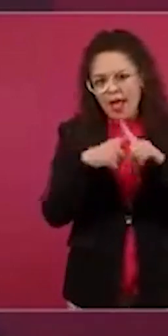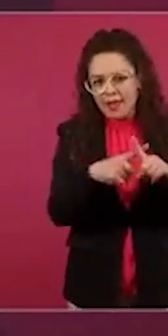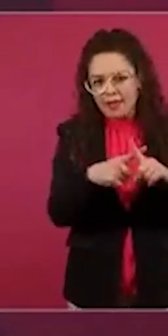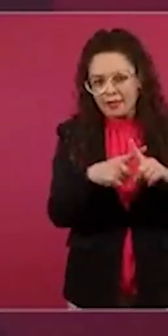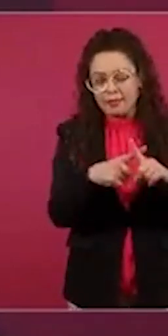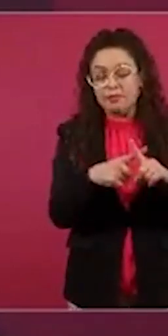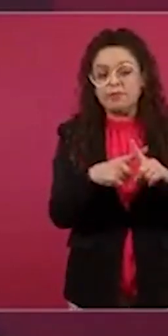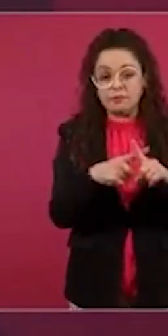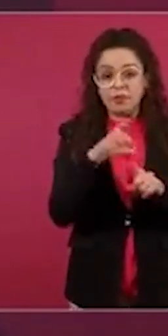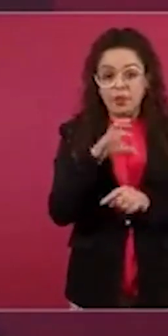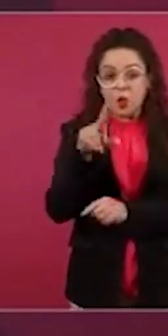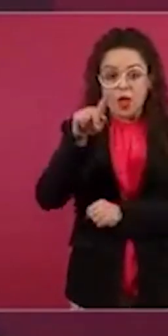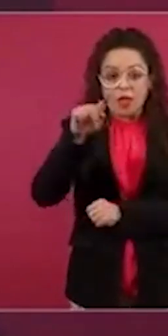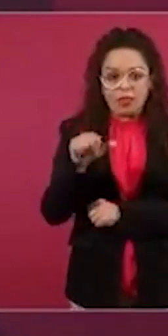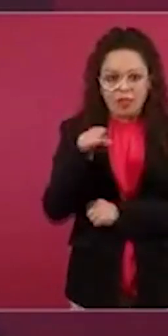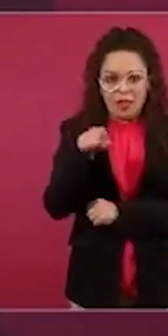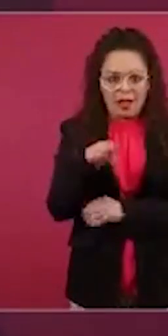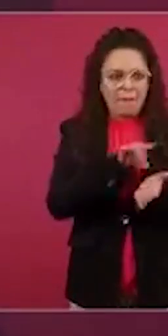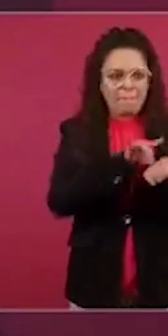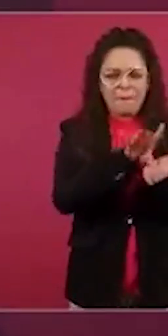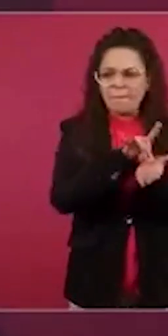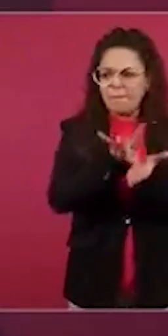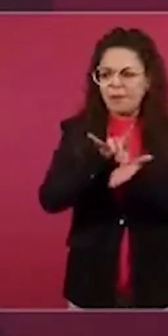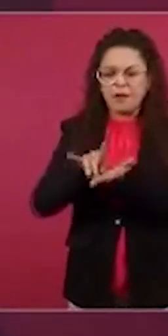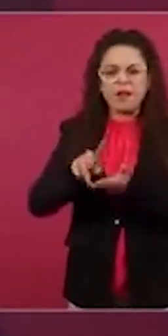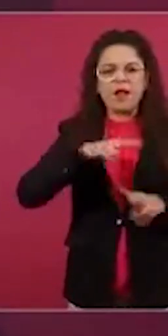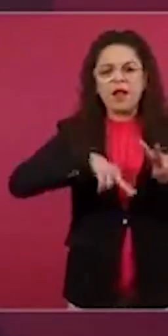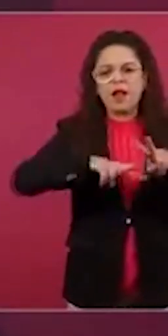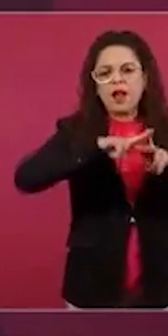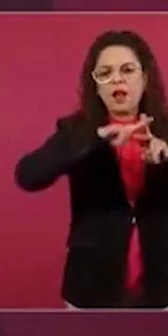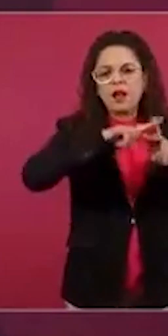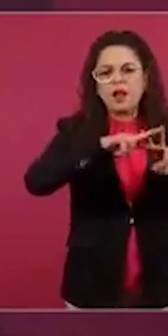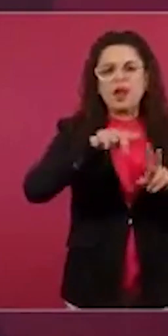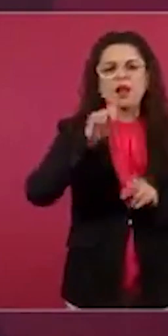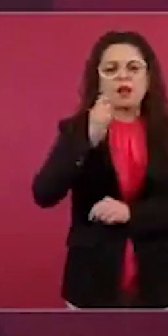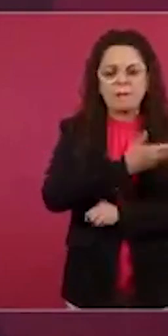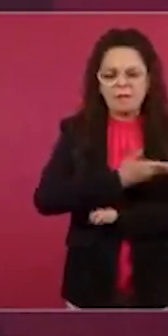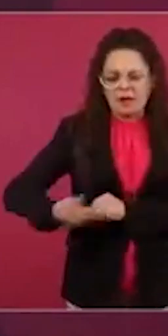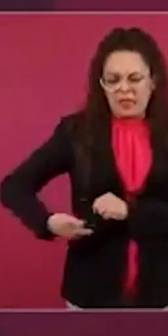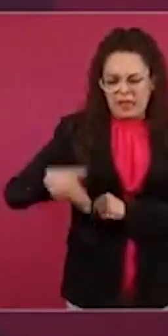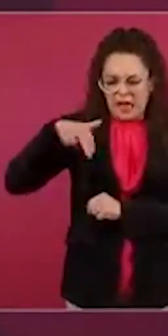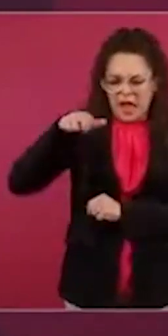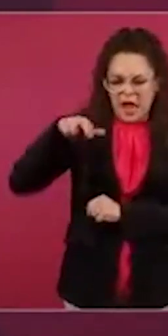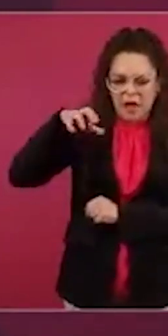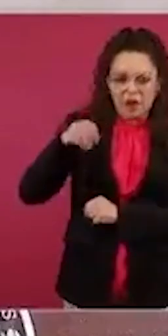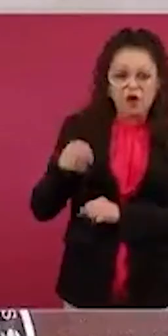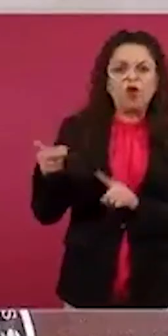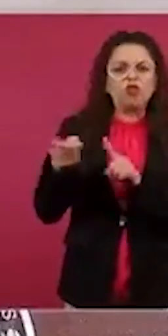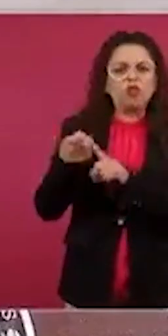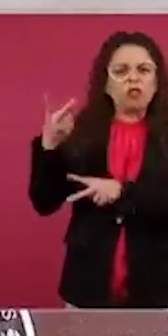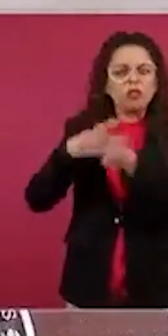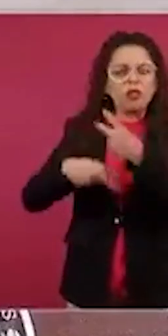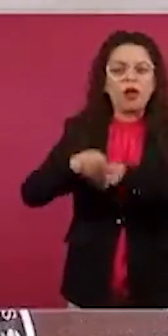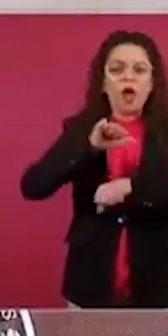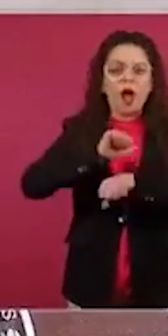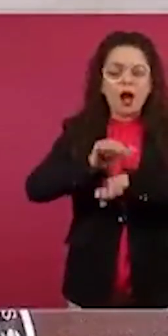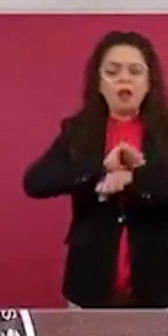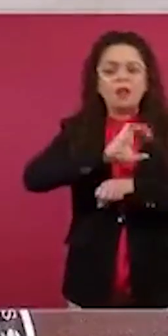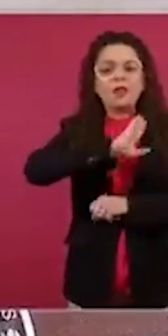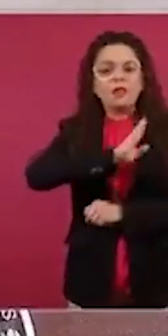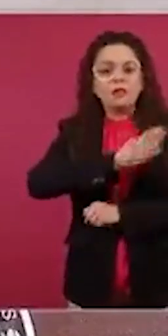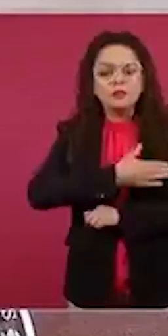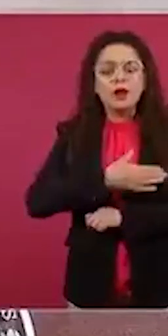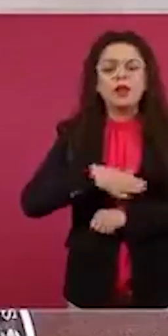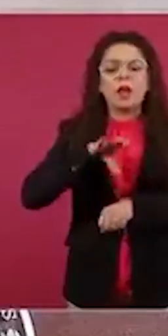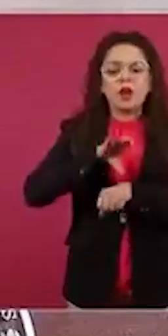periodo han colocado 16 hashtag en tendencia lo que dicen comprueba que se trata de una campaña negra permanente con el fin de manchar